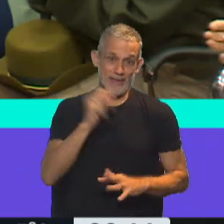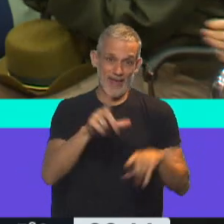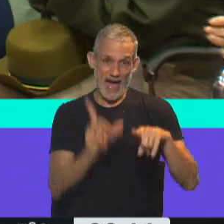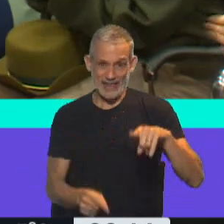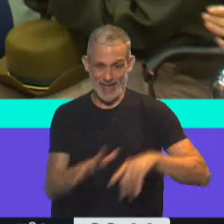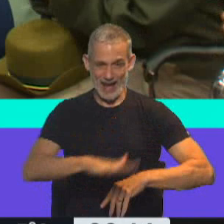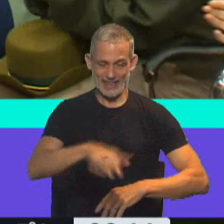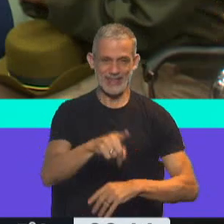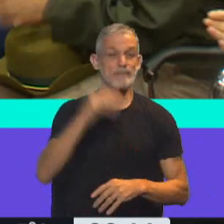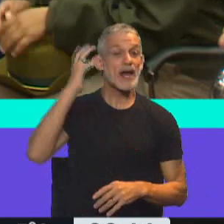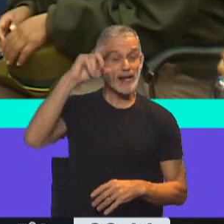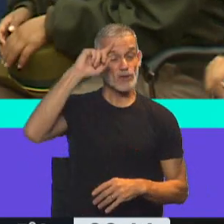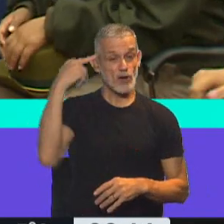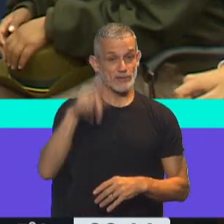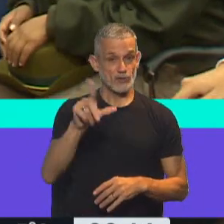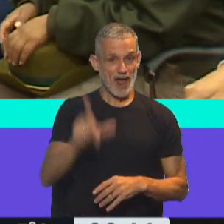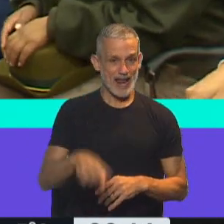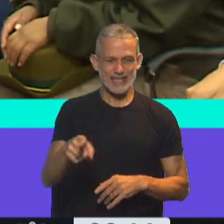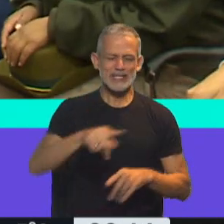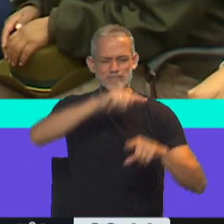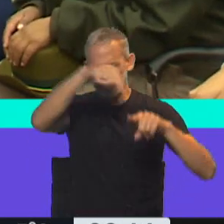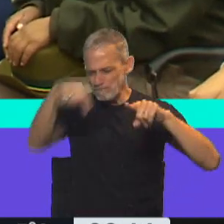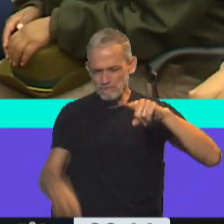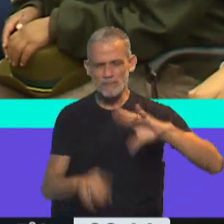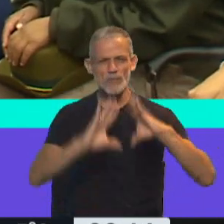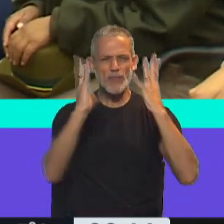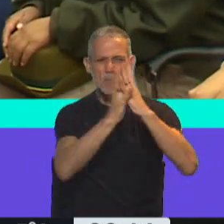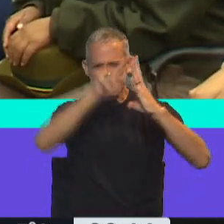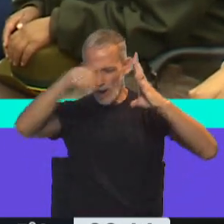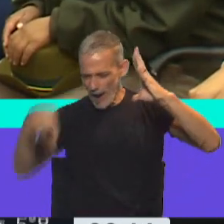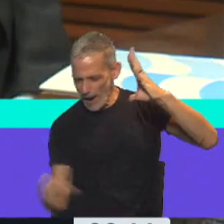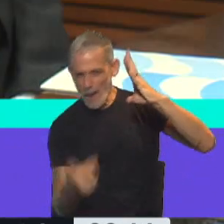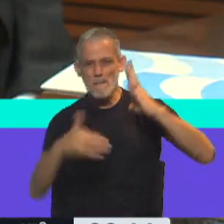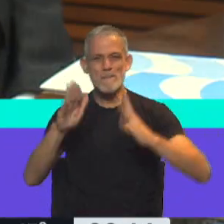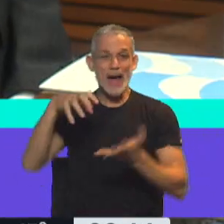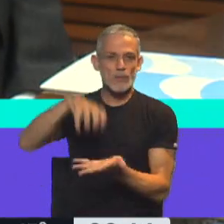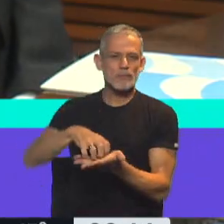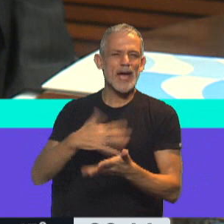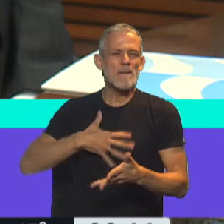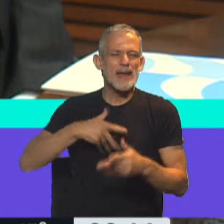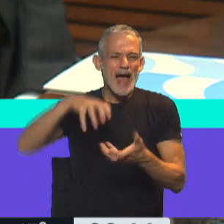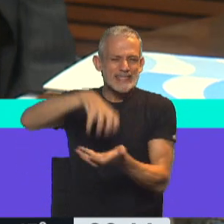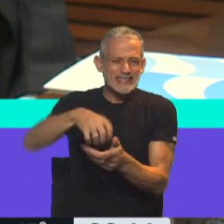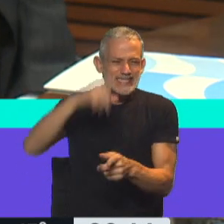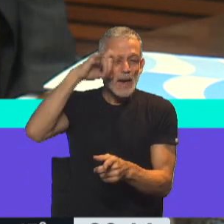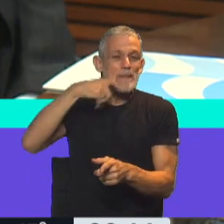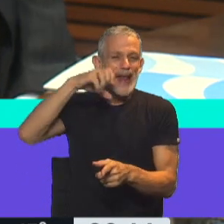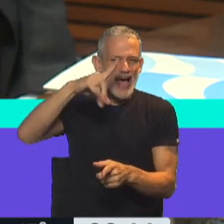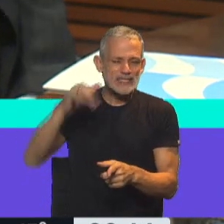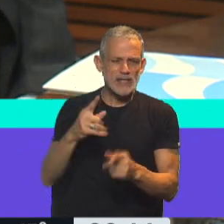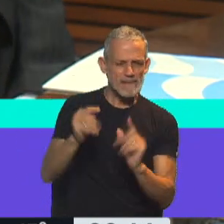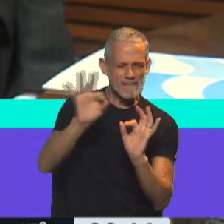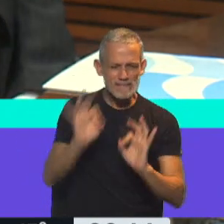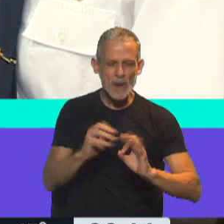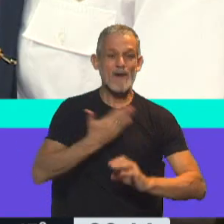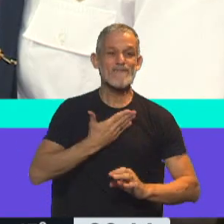Antártida. Radio Nacional Antártida es la más austral del mundo. Transmite desde Base Esperanza, donde ya se está armando la programación para